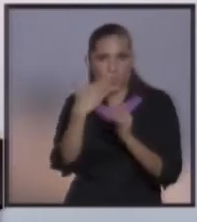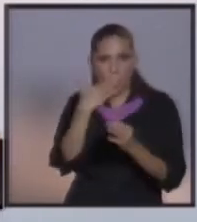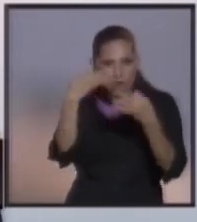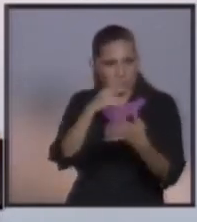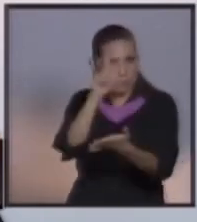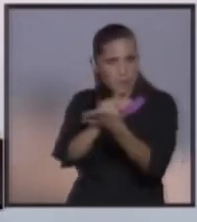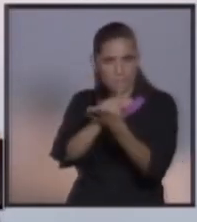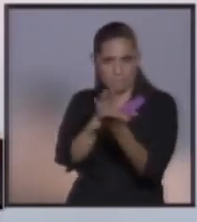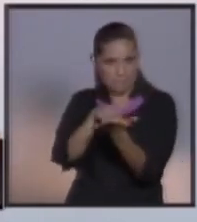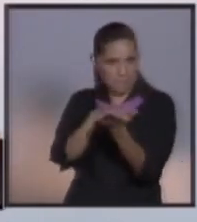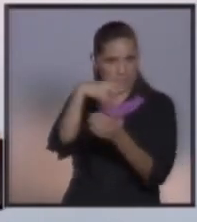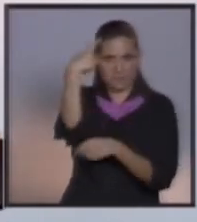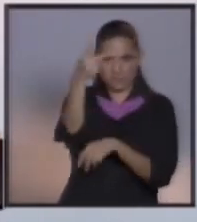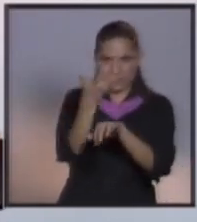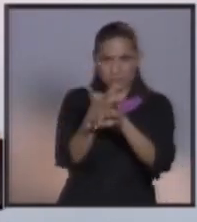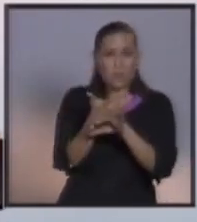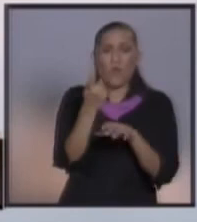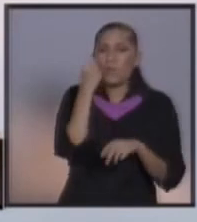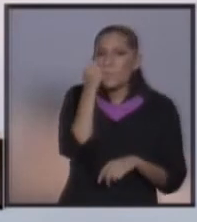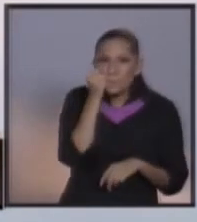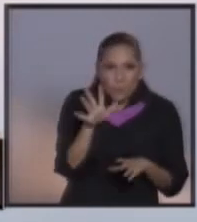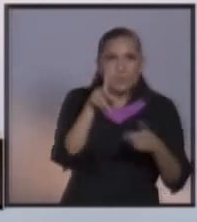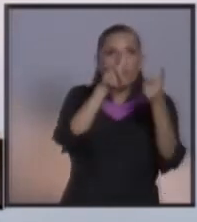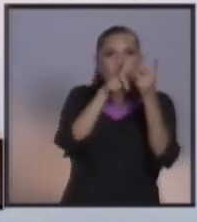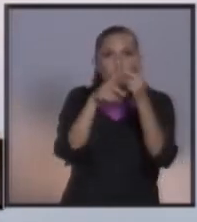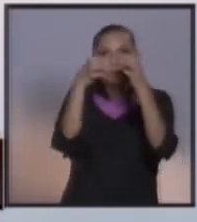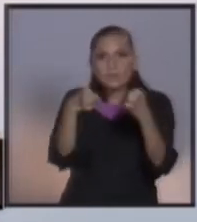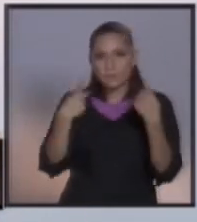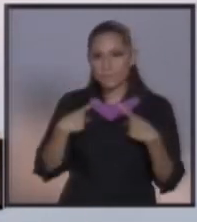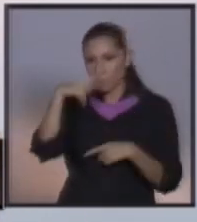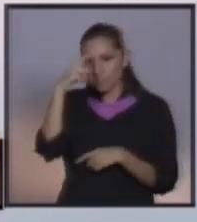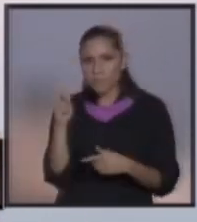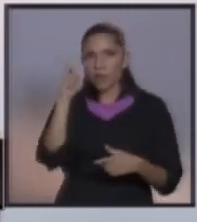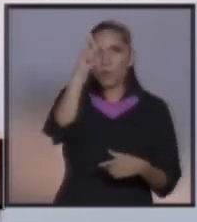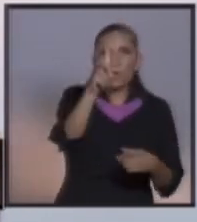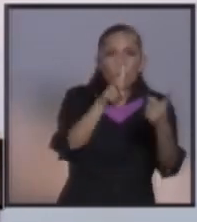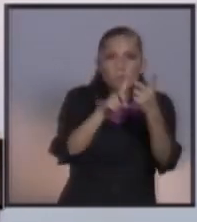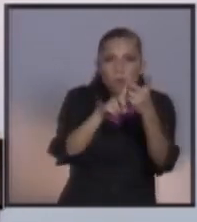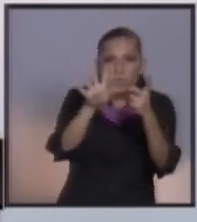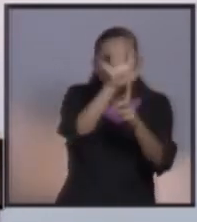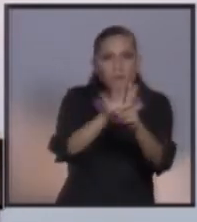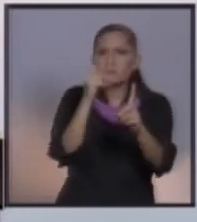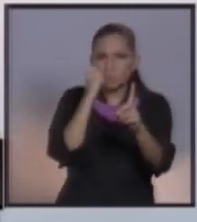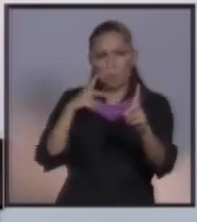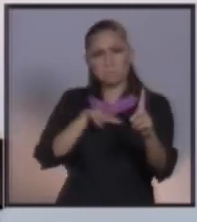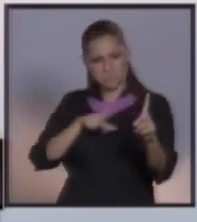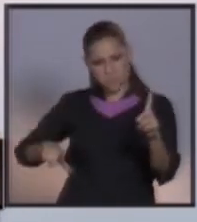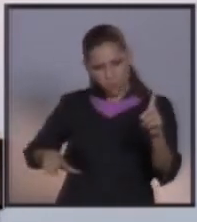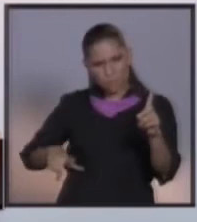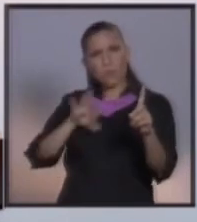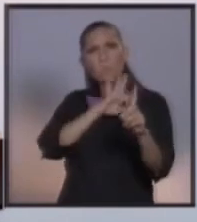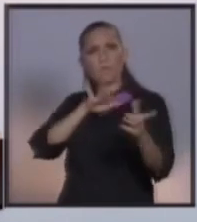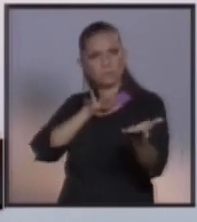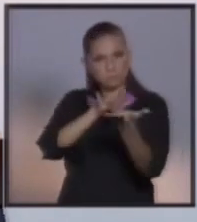no importando dónde estén los mexicanos, tengan siempre la certeza de que tendrán a mi gobierno cerca de ellos, en